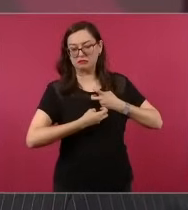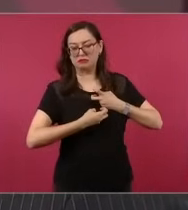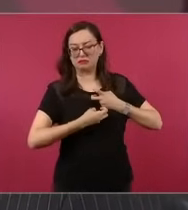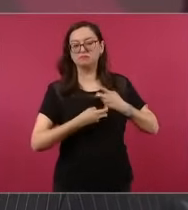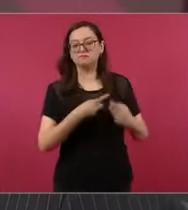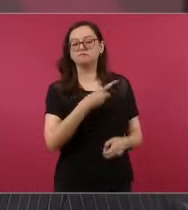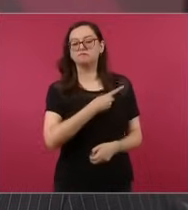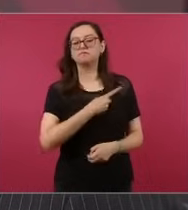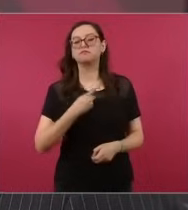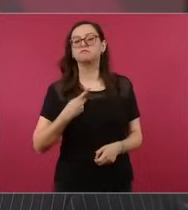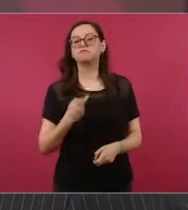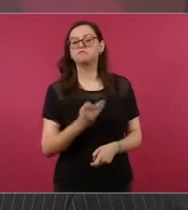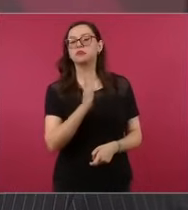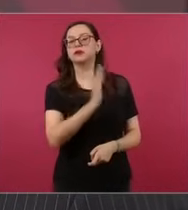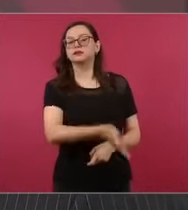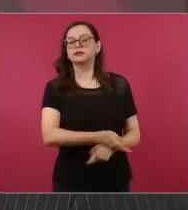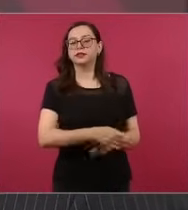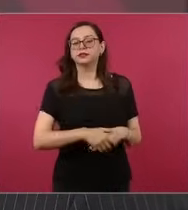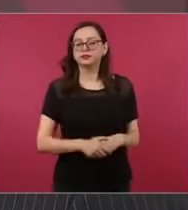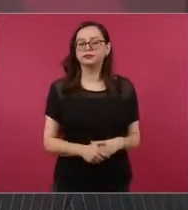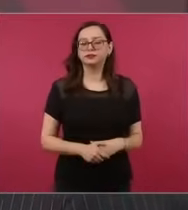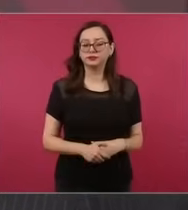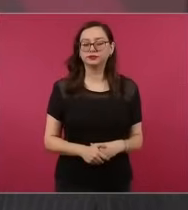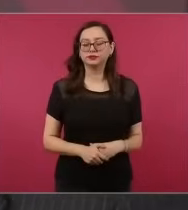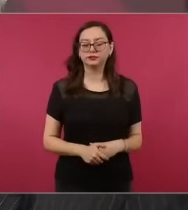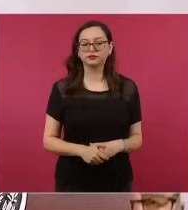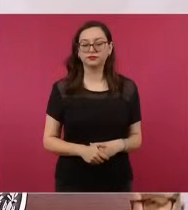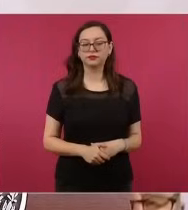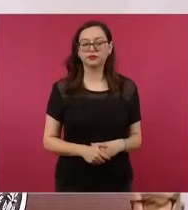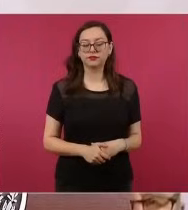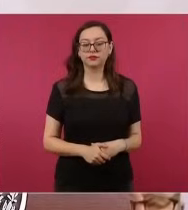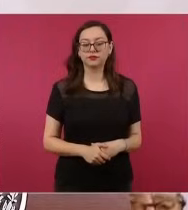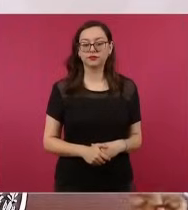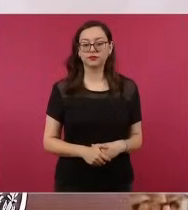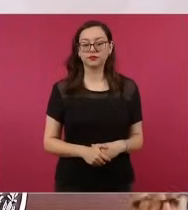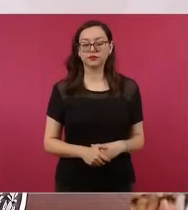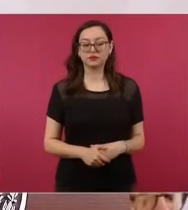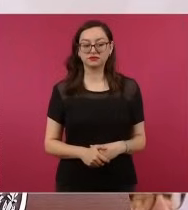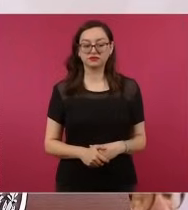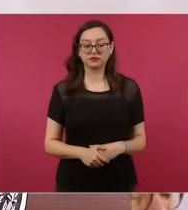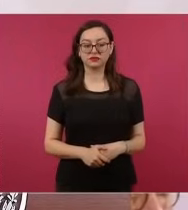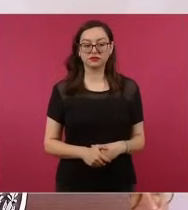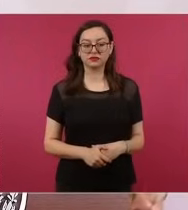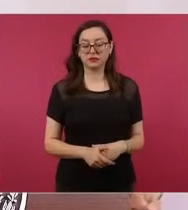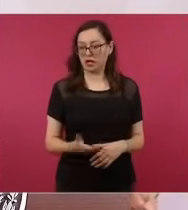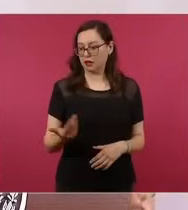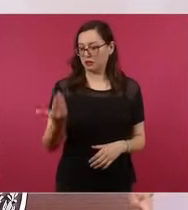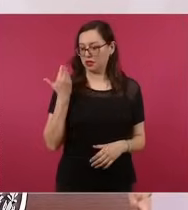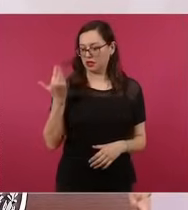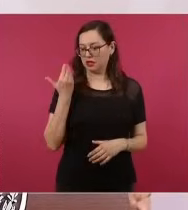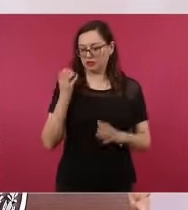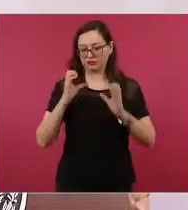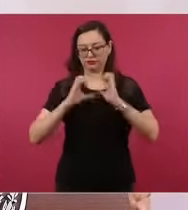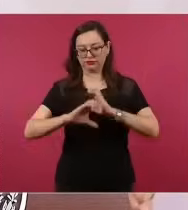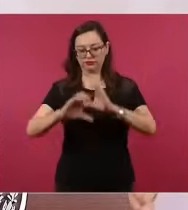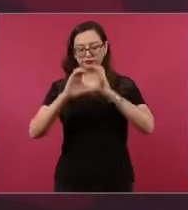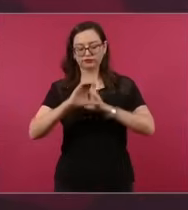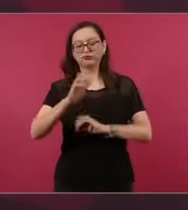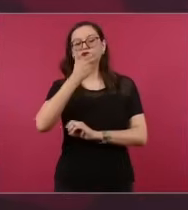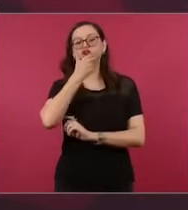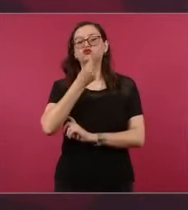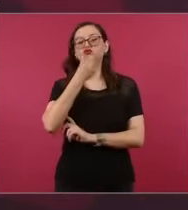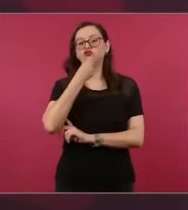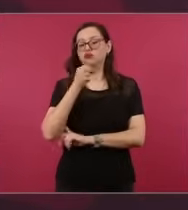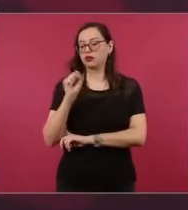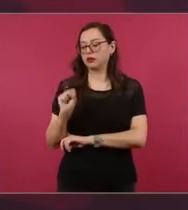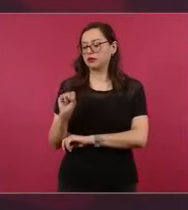cuotas de humillación. Acaba de salir una canción muy bella de Silvio